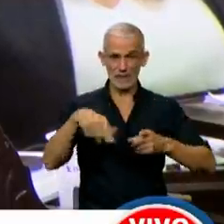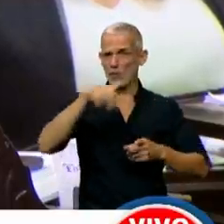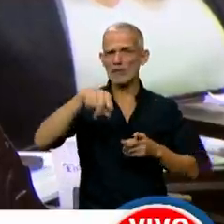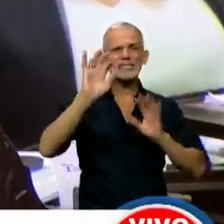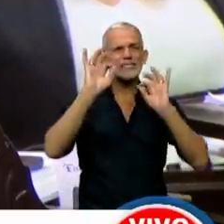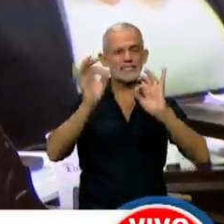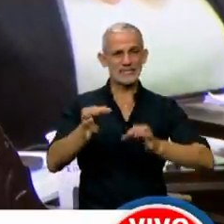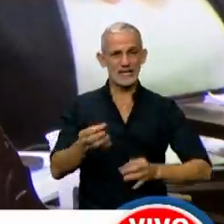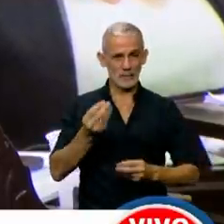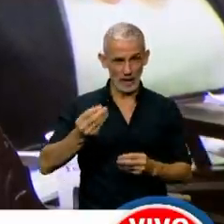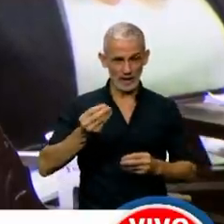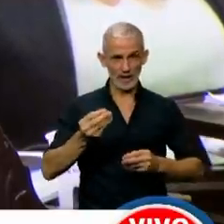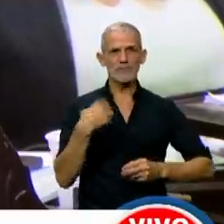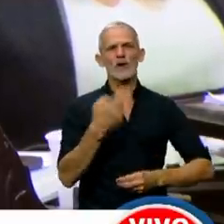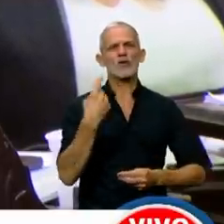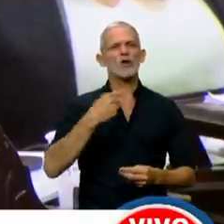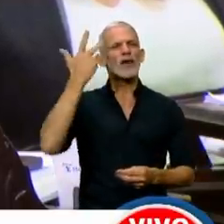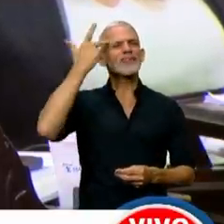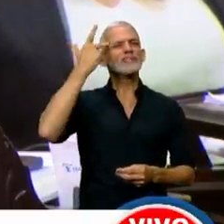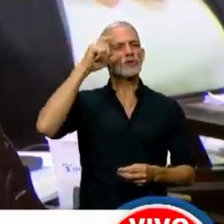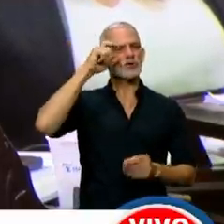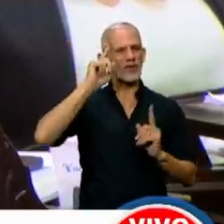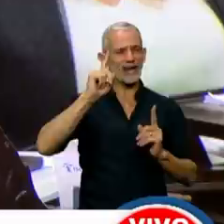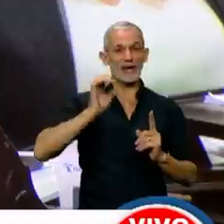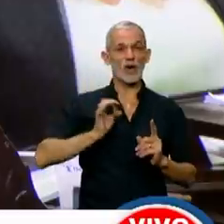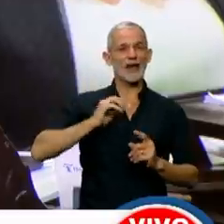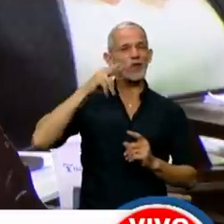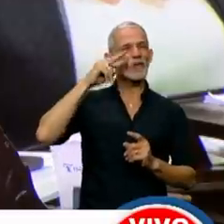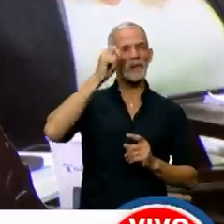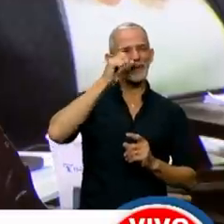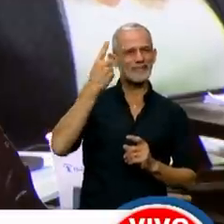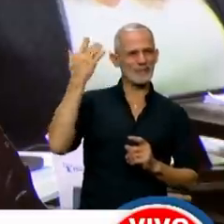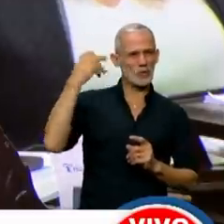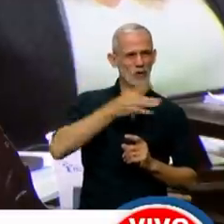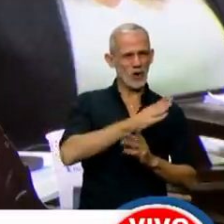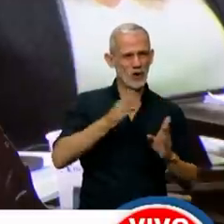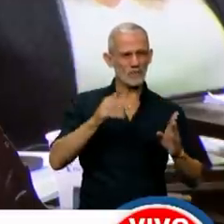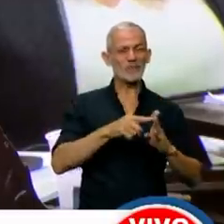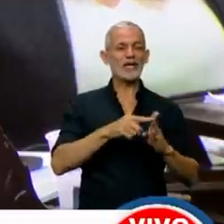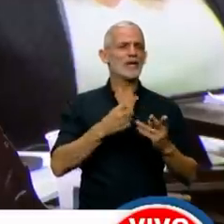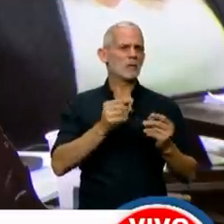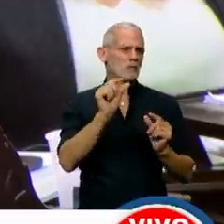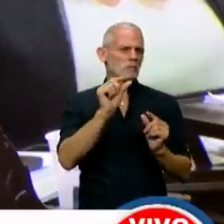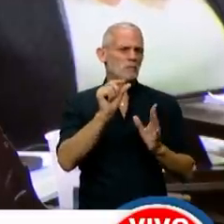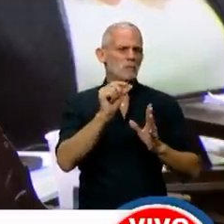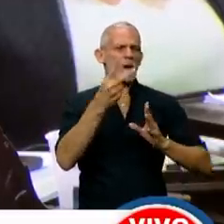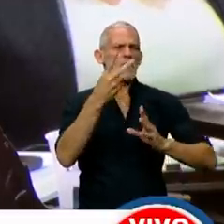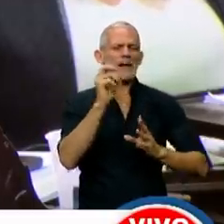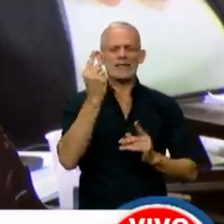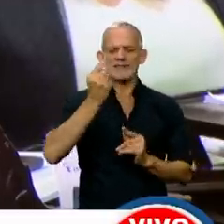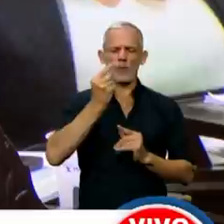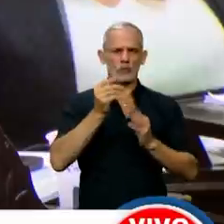conozcan nosotros 18 de enero del 21 en un poquito más de 20